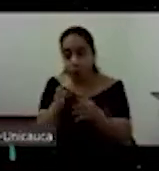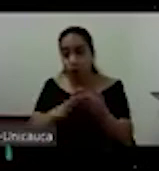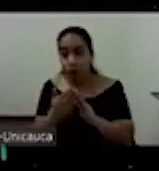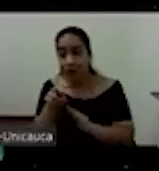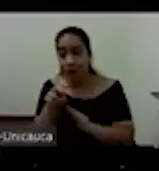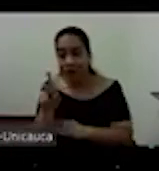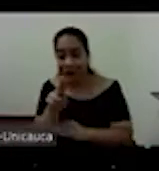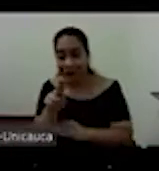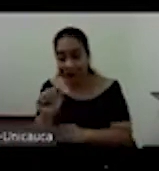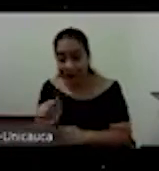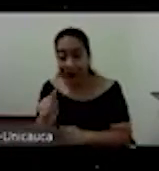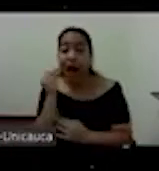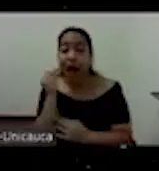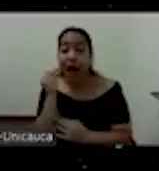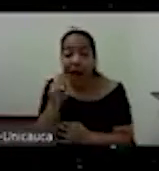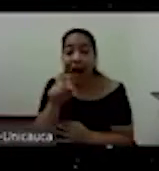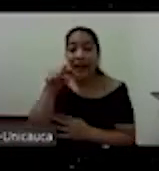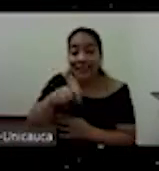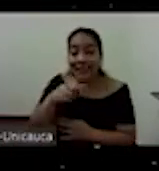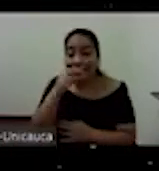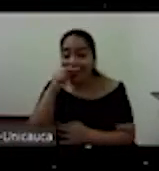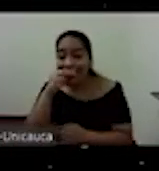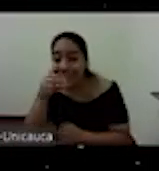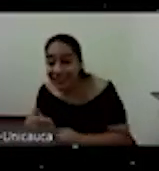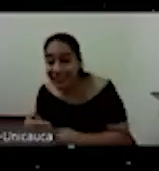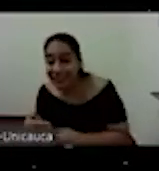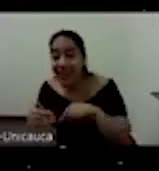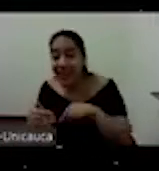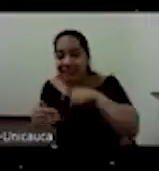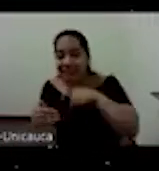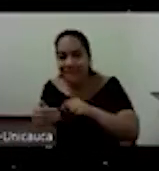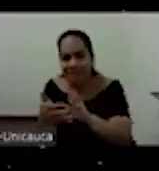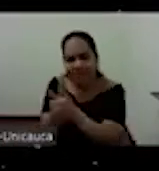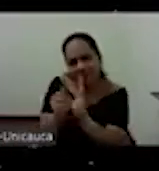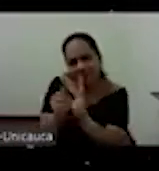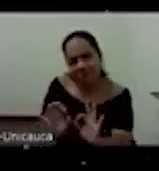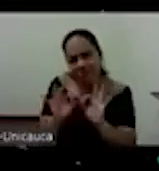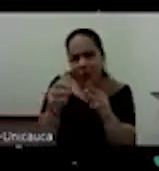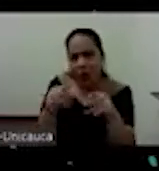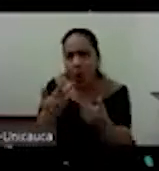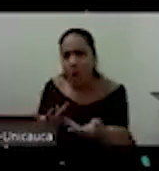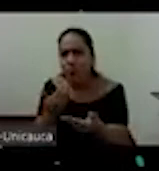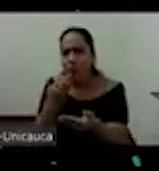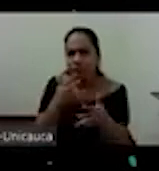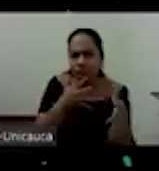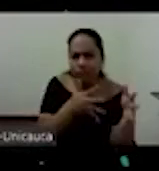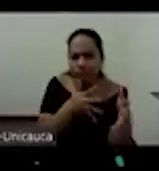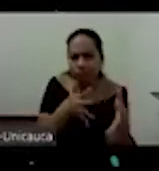que para que las niñas tengan el don de tejer, es sobar las manitos